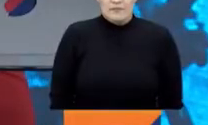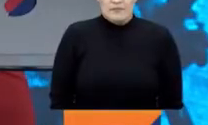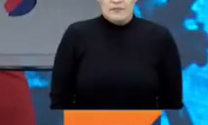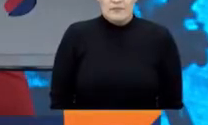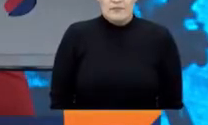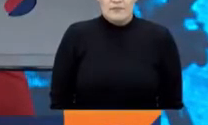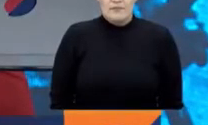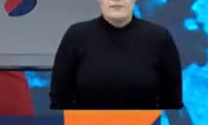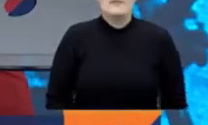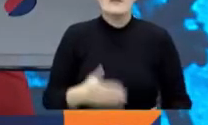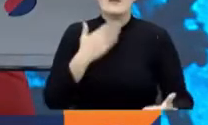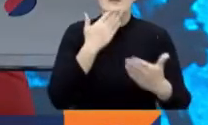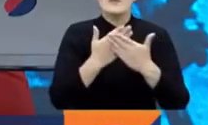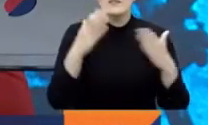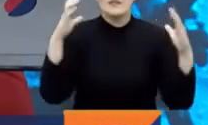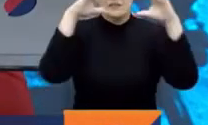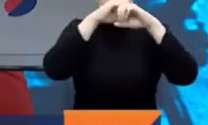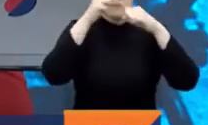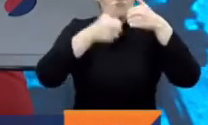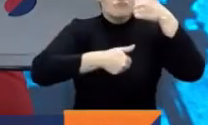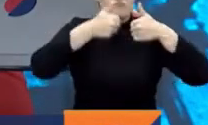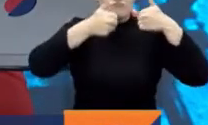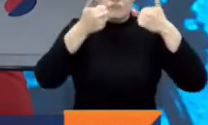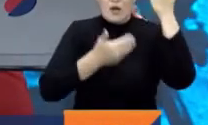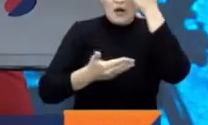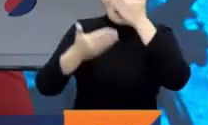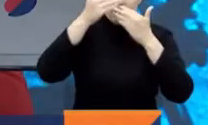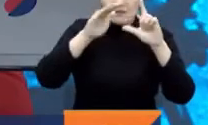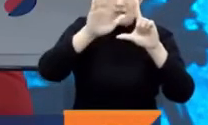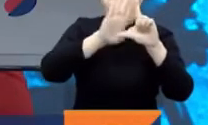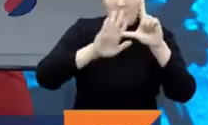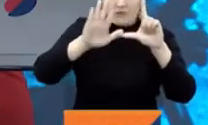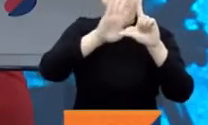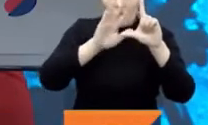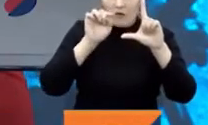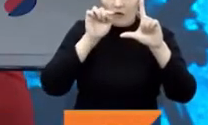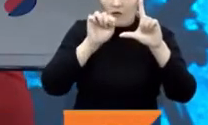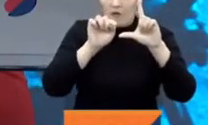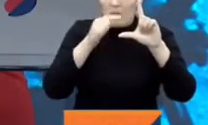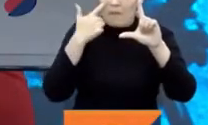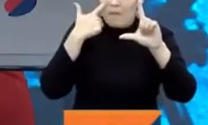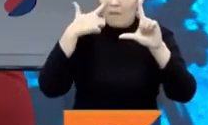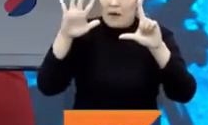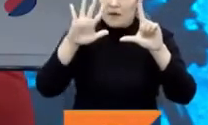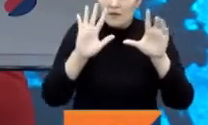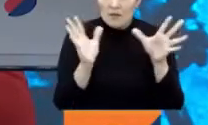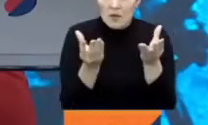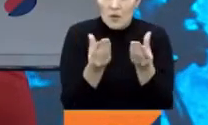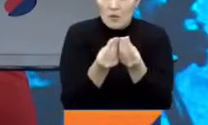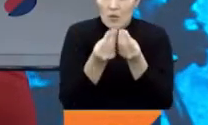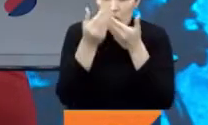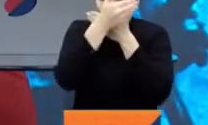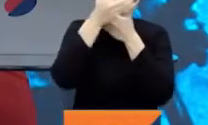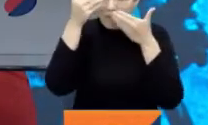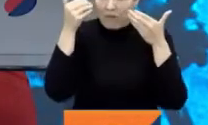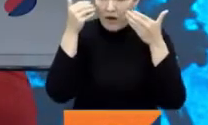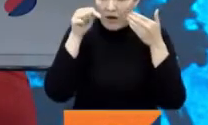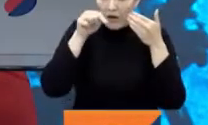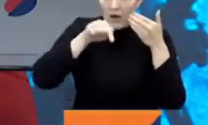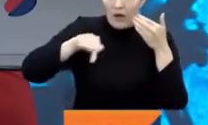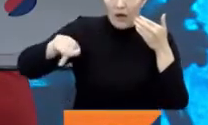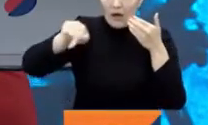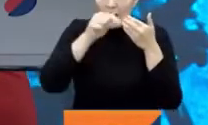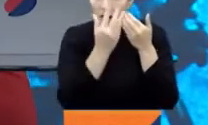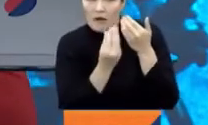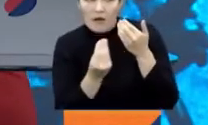Buenas noches. Las autoridades analizan un video que muestra a supuestos integrantes de las disidencias de las FARC en actividades de control